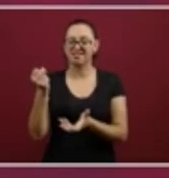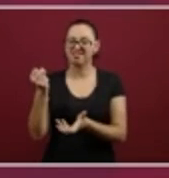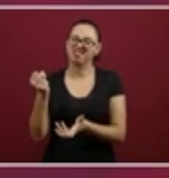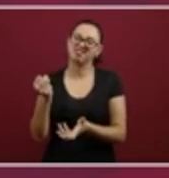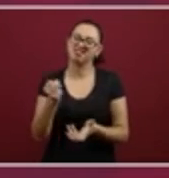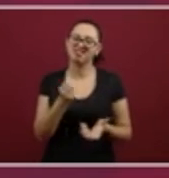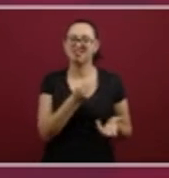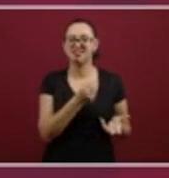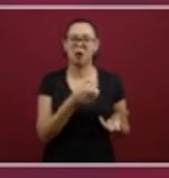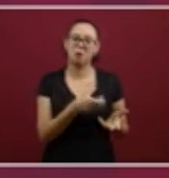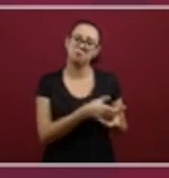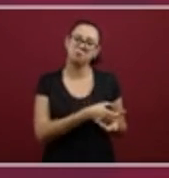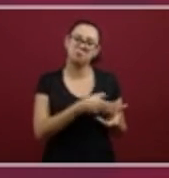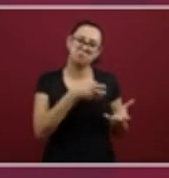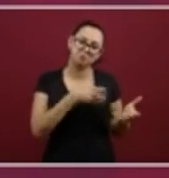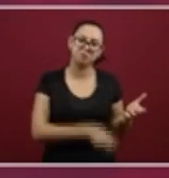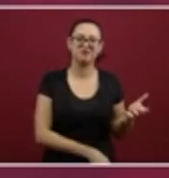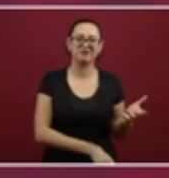el presupuesto.